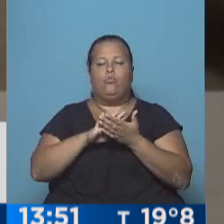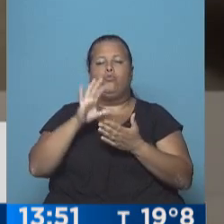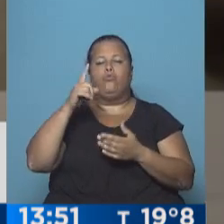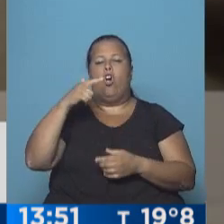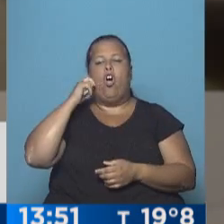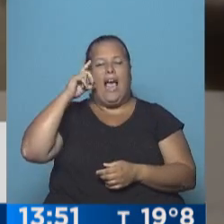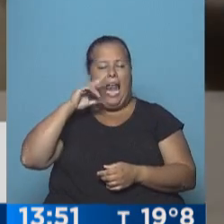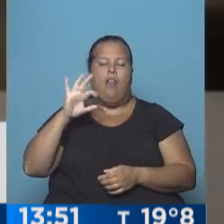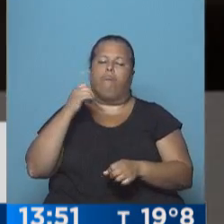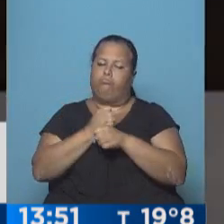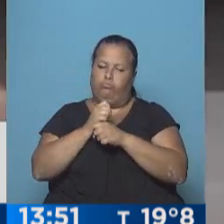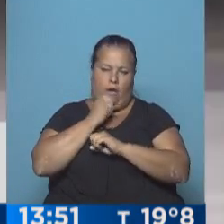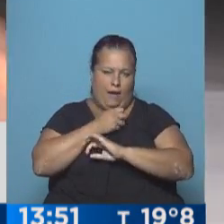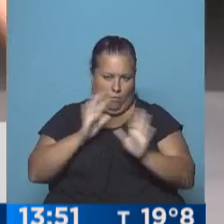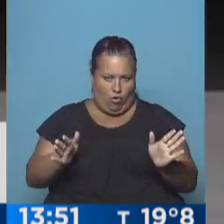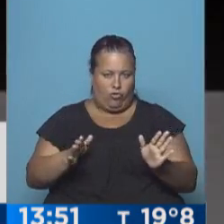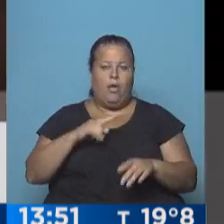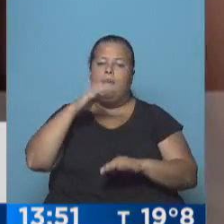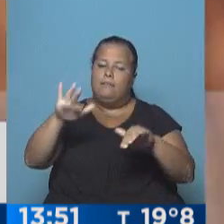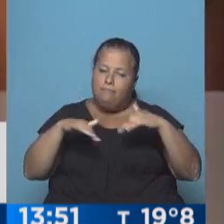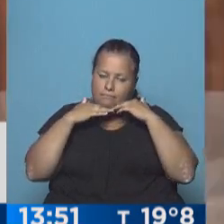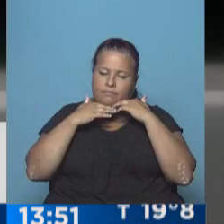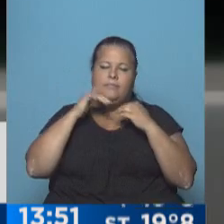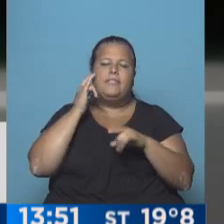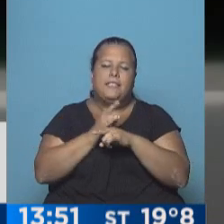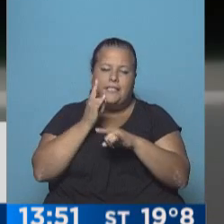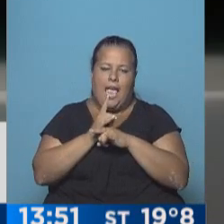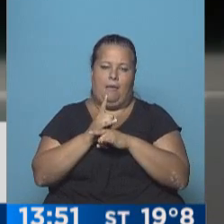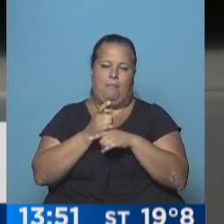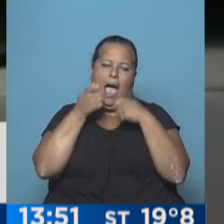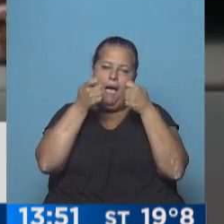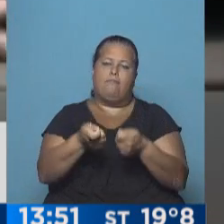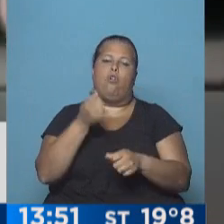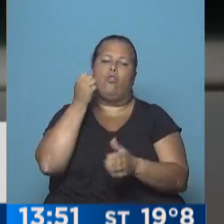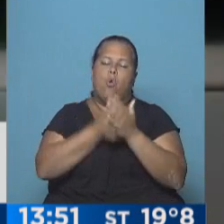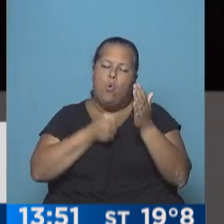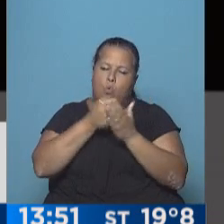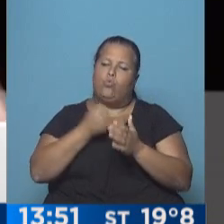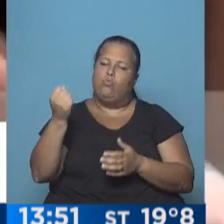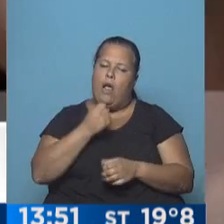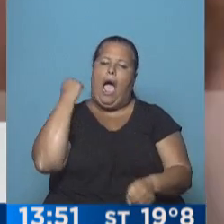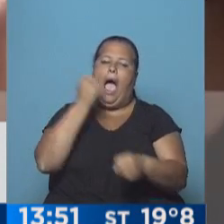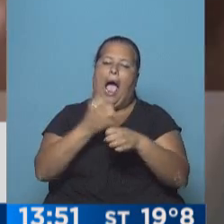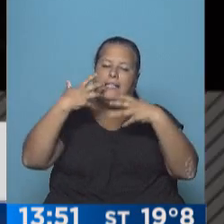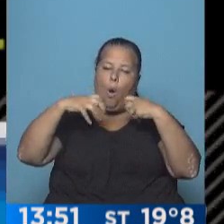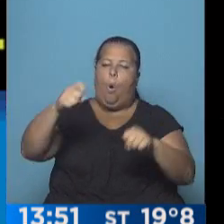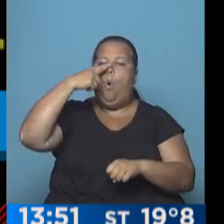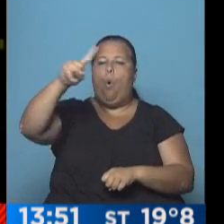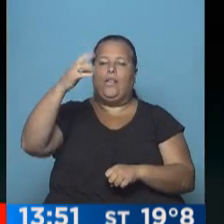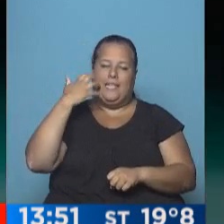también realmente un trabajo fantástico. Para ir, para estar siempre acompañando esta lucha noble hasta que aparezca el último